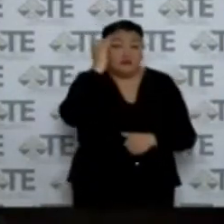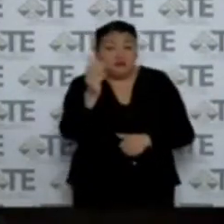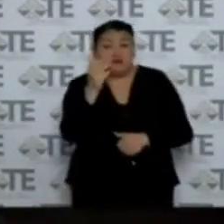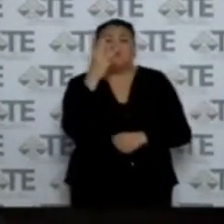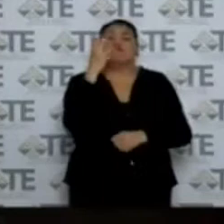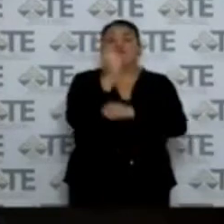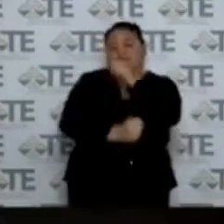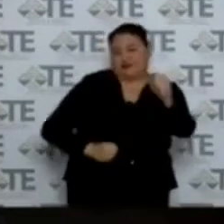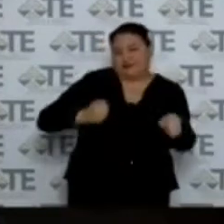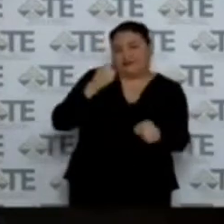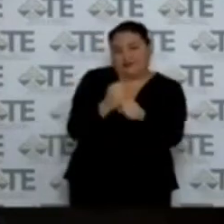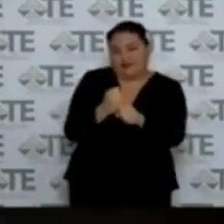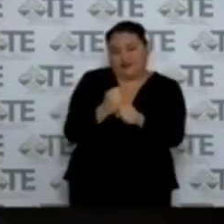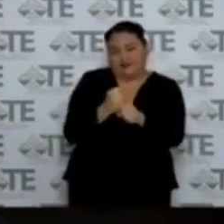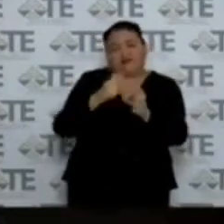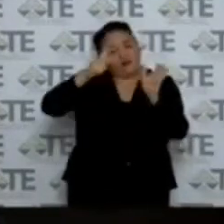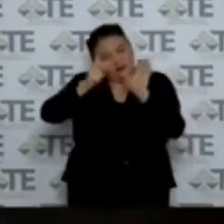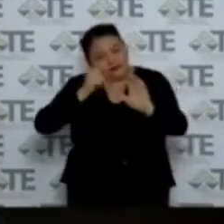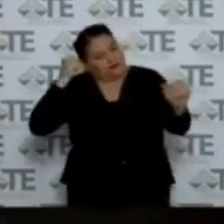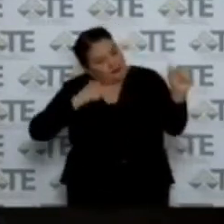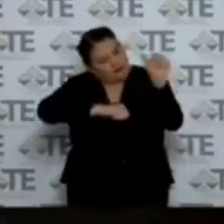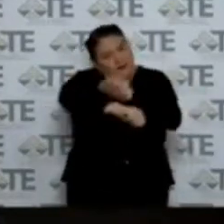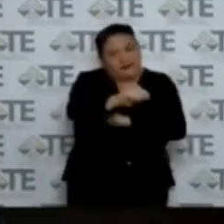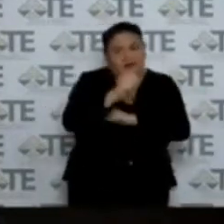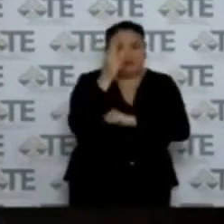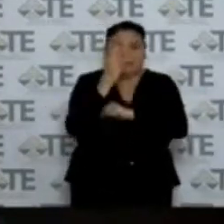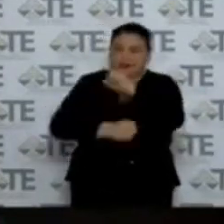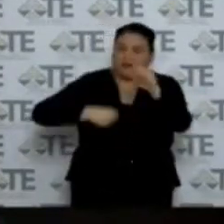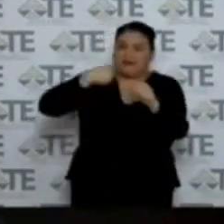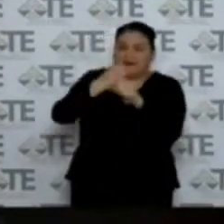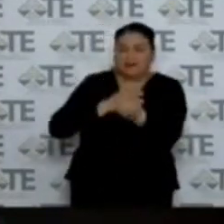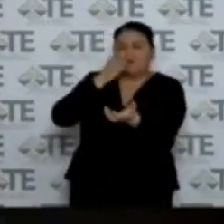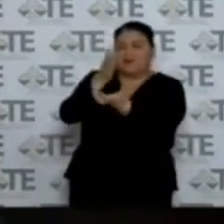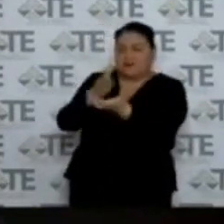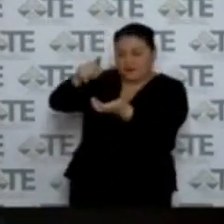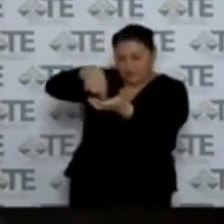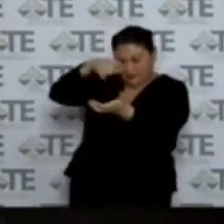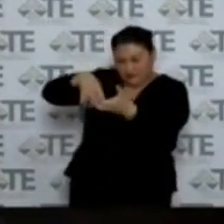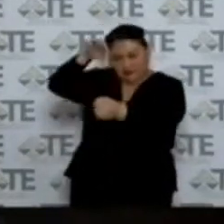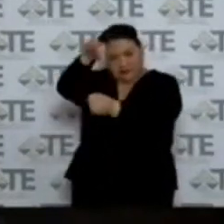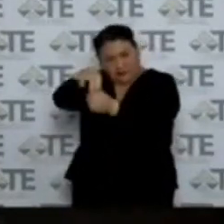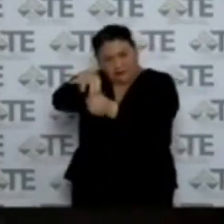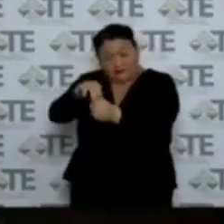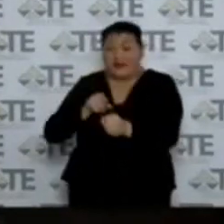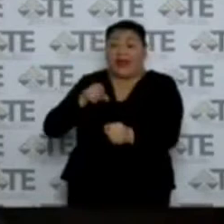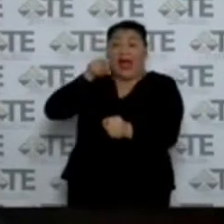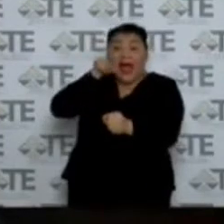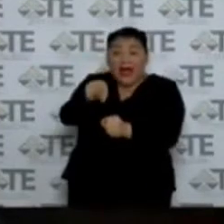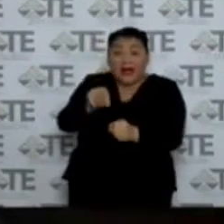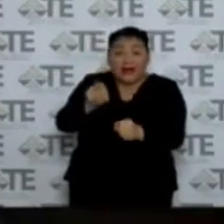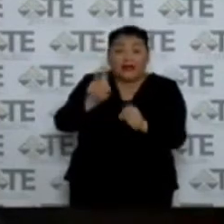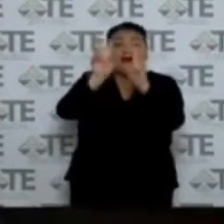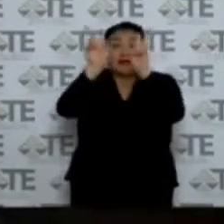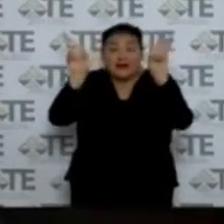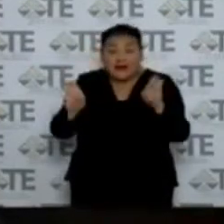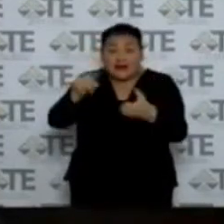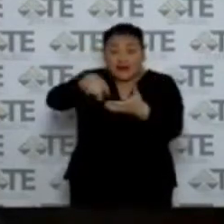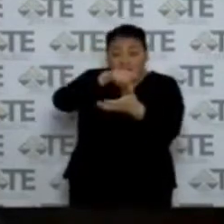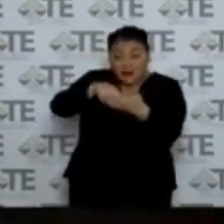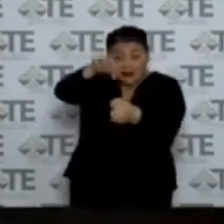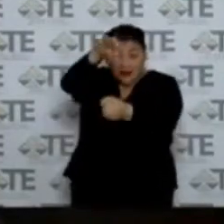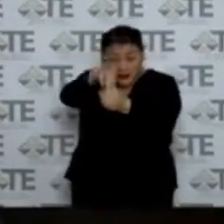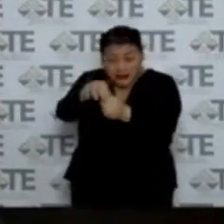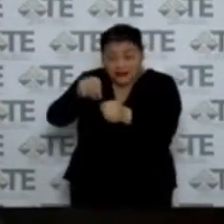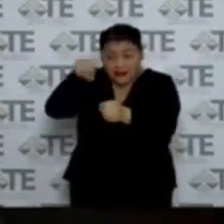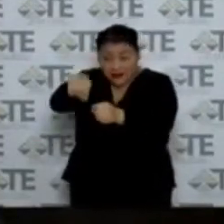votar. Entonces, ahí es donde sociedad y autoridad debemos de